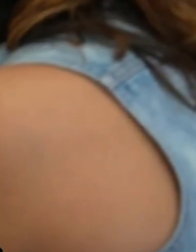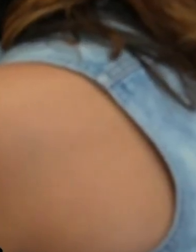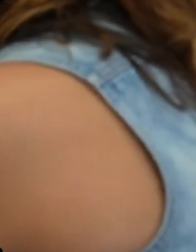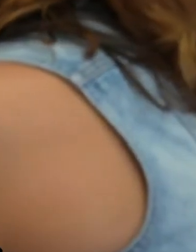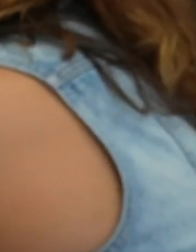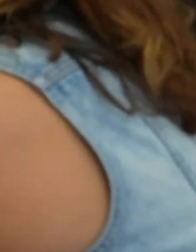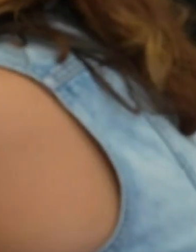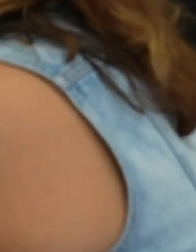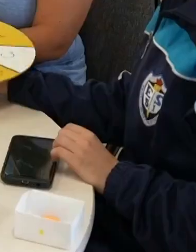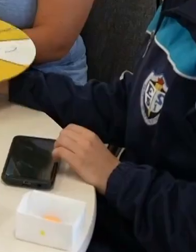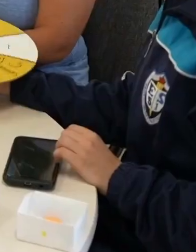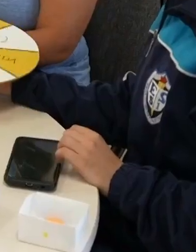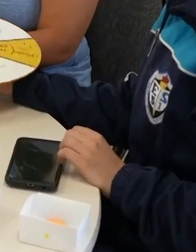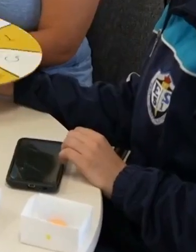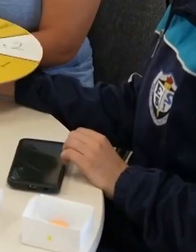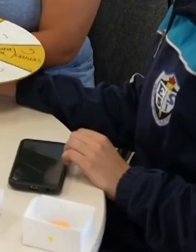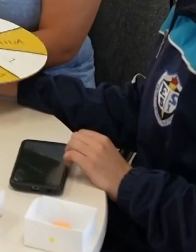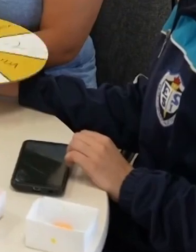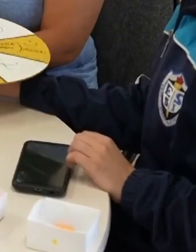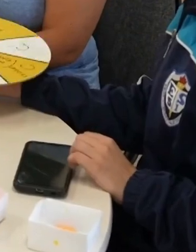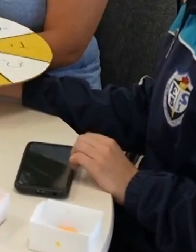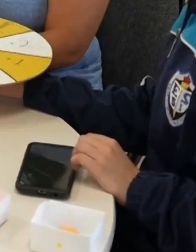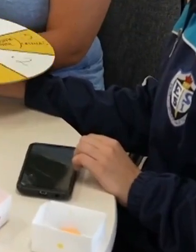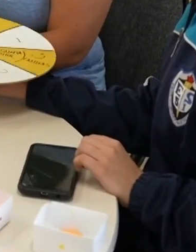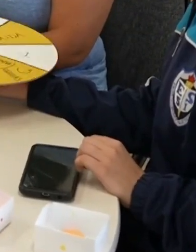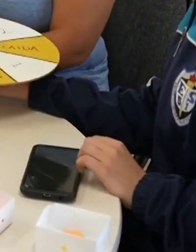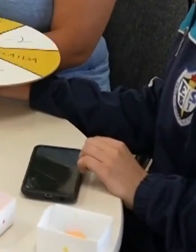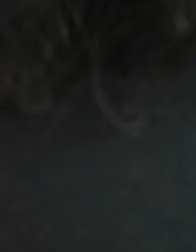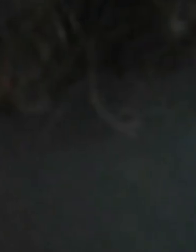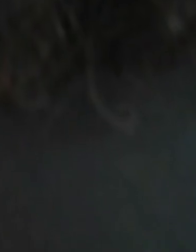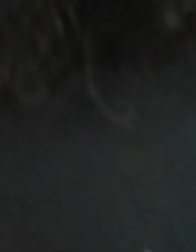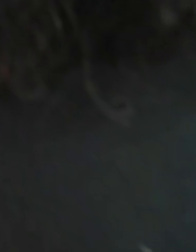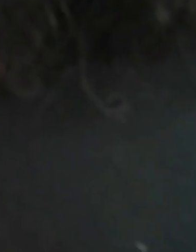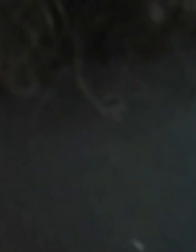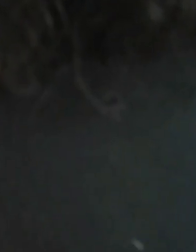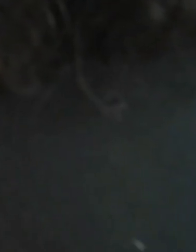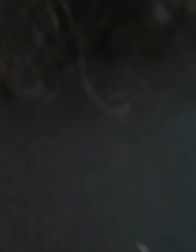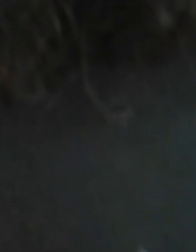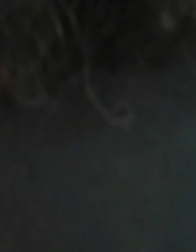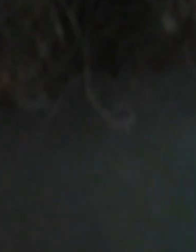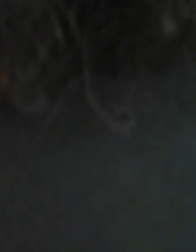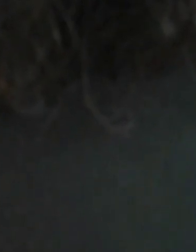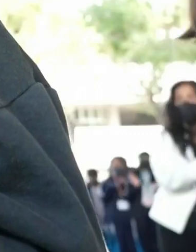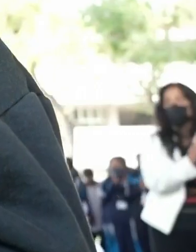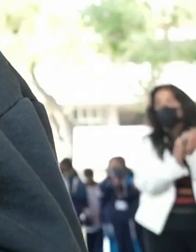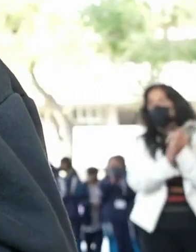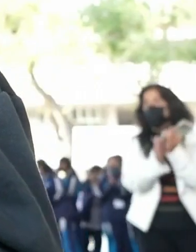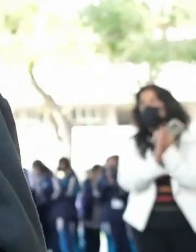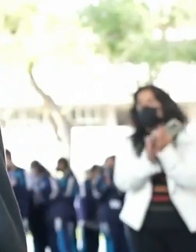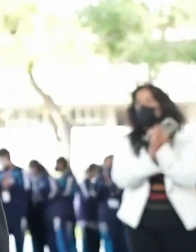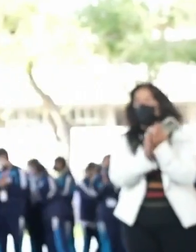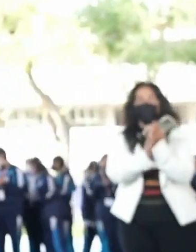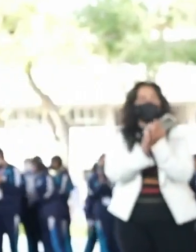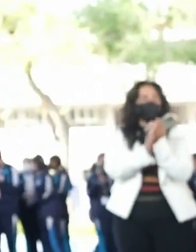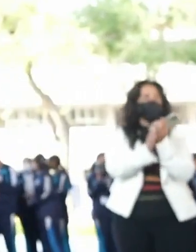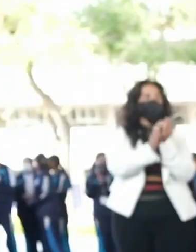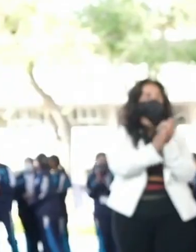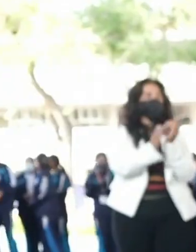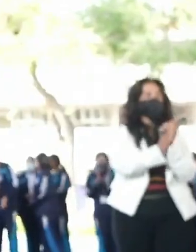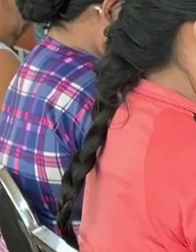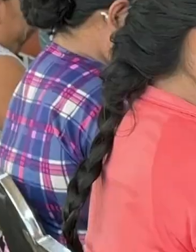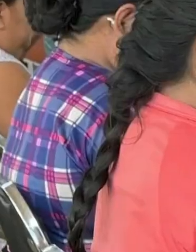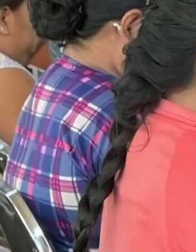con vecinos, con conocidos, con familiares, para que haya una prevención en todo lo que es nuestra entidad, para poder